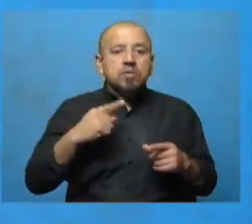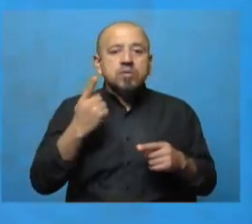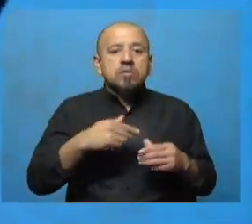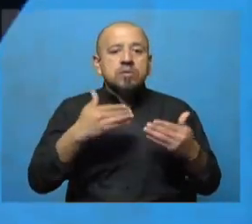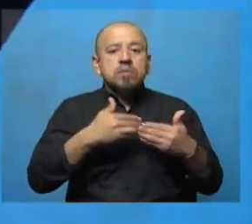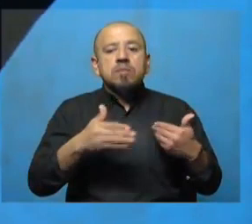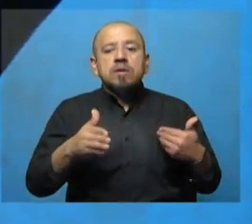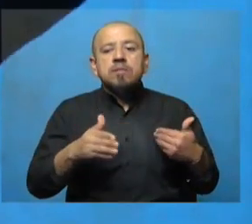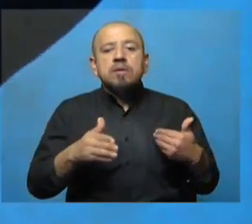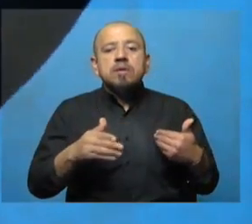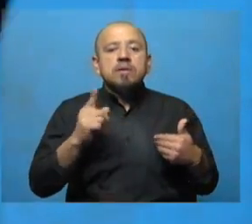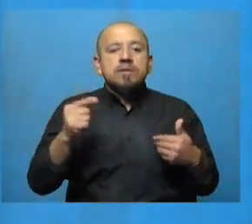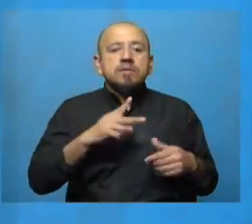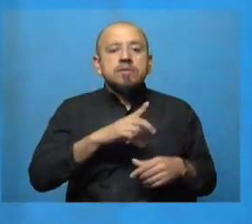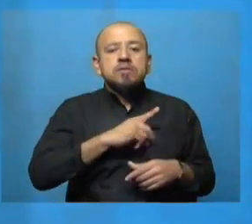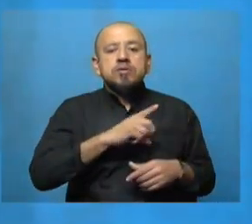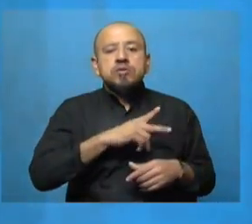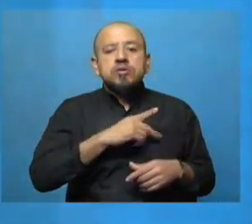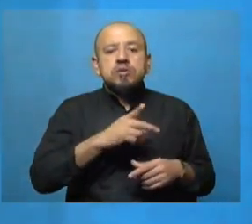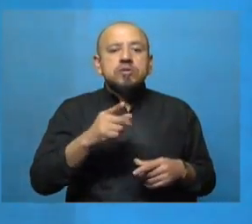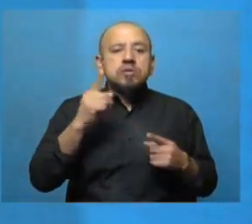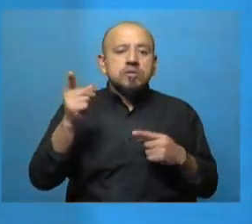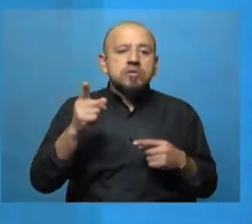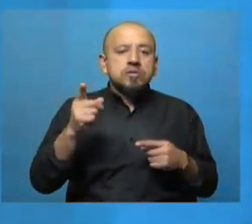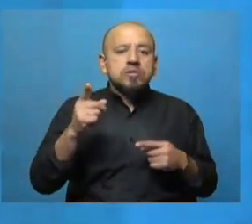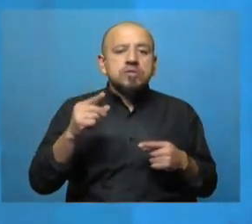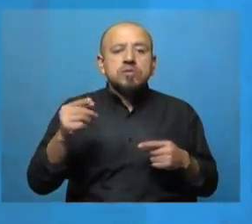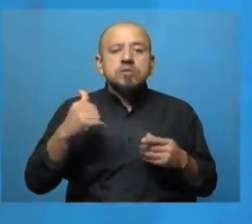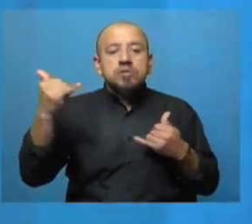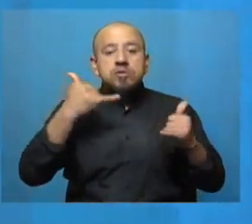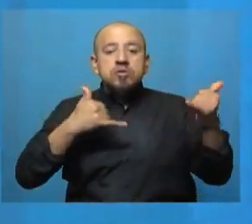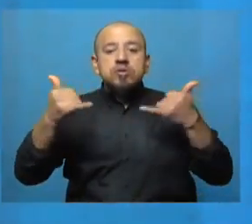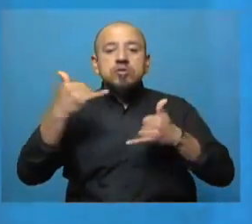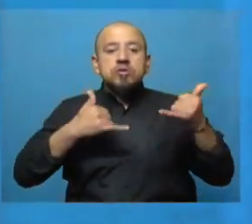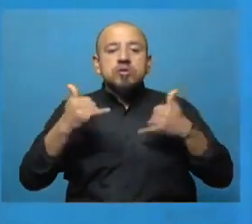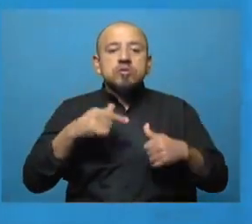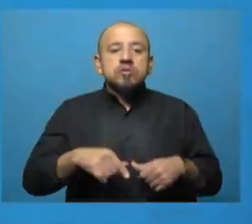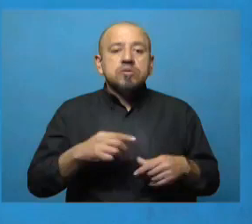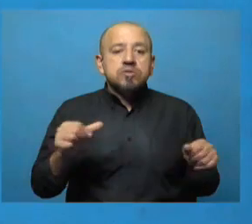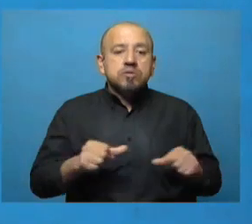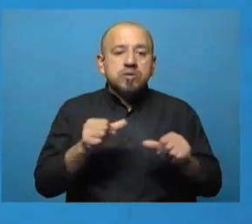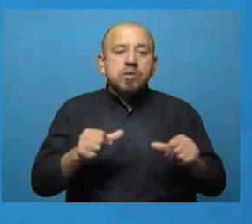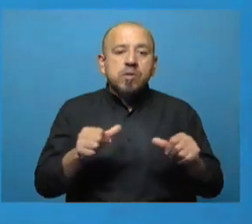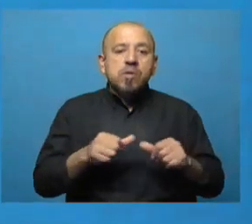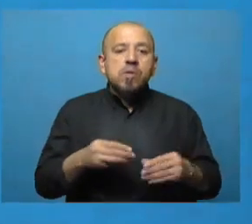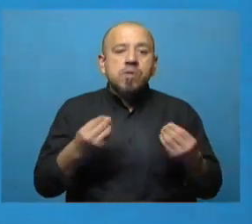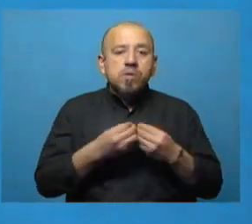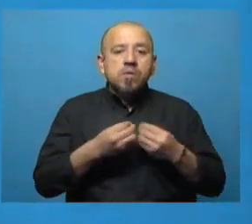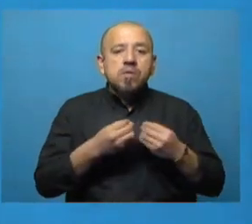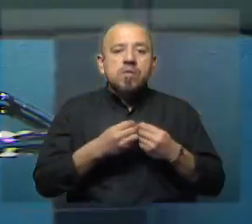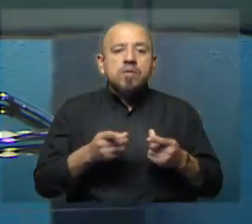de Panamá otra vez de chile otra vez de todos lados han llamado para y he hecho unos cuantos